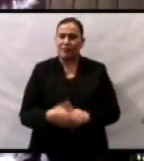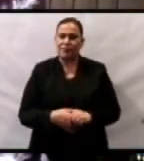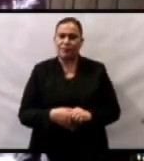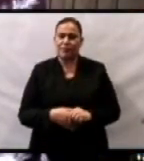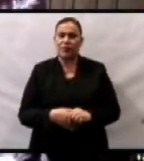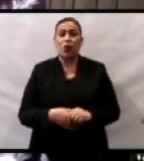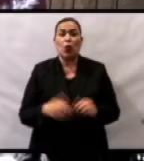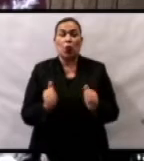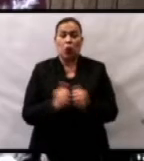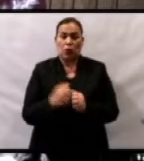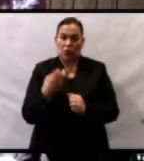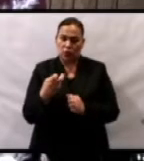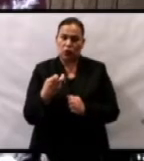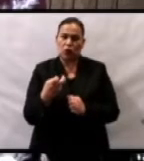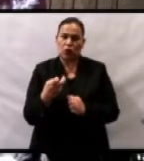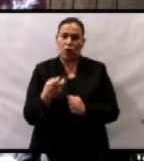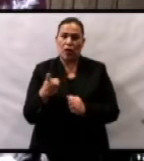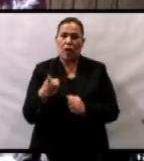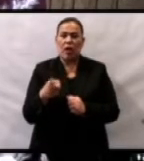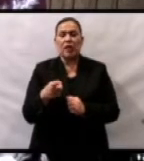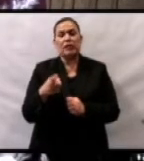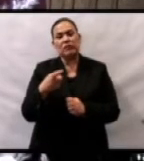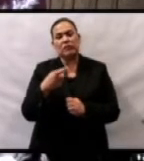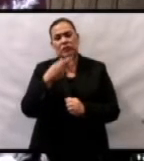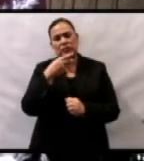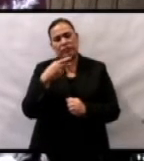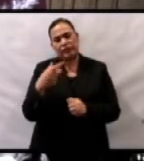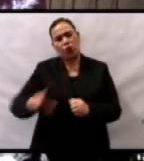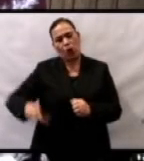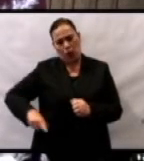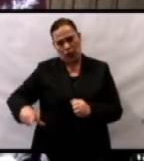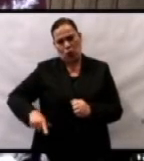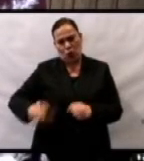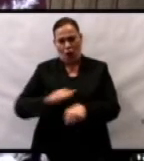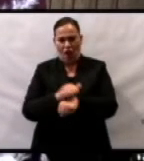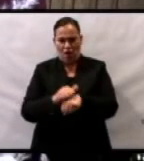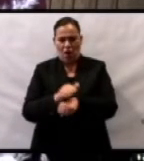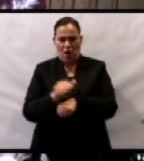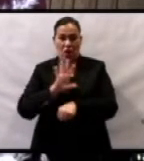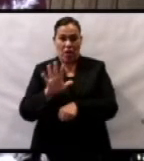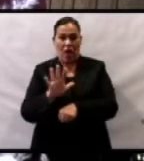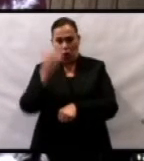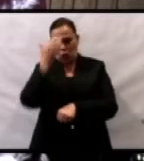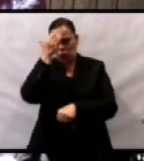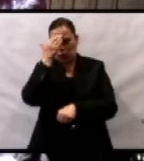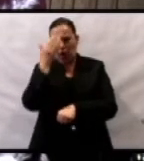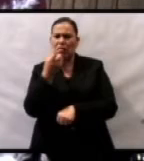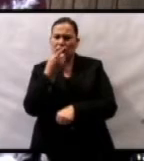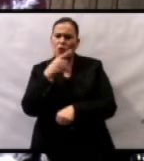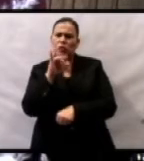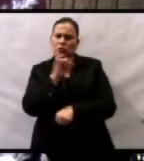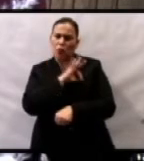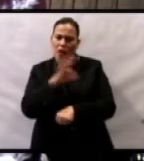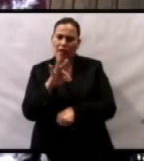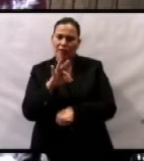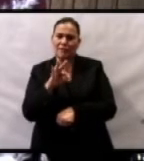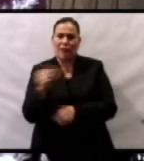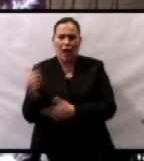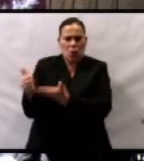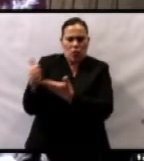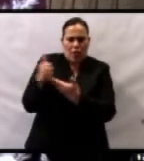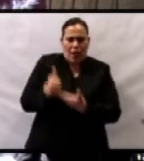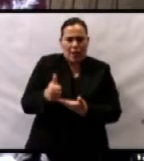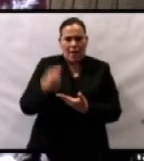Con respecto a esto, el señor gobernador tiene y nos había dicho que dentro de las posibilidades nos va a ayudar